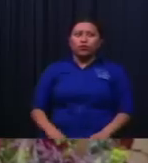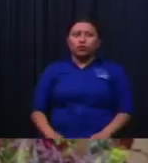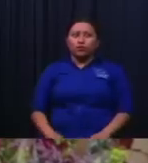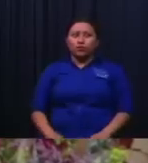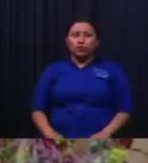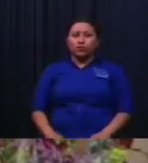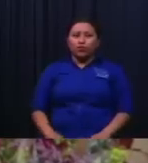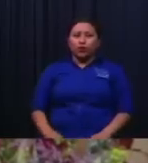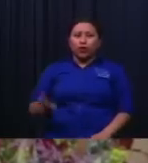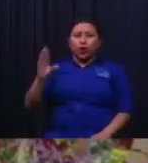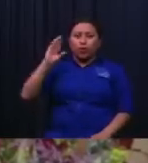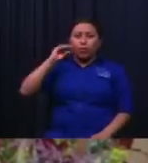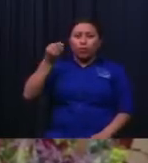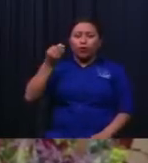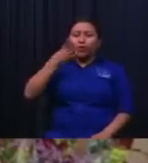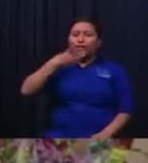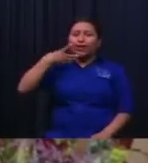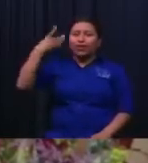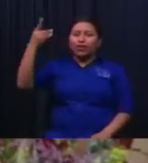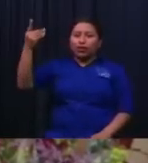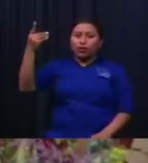fe en nuestro Señor bendito Jesucristo.